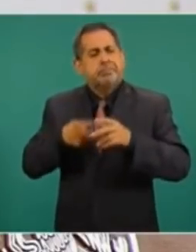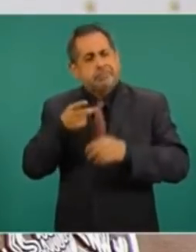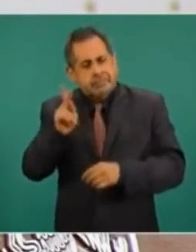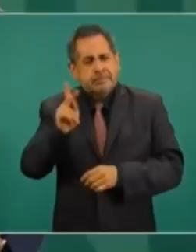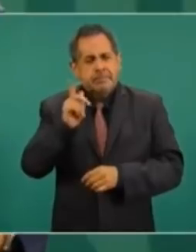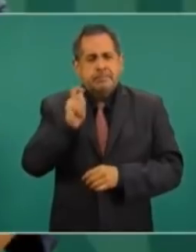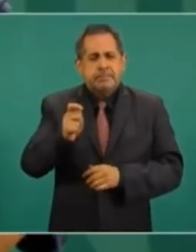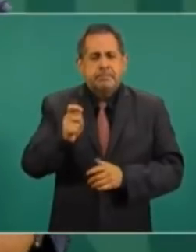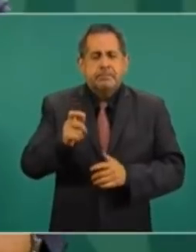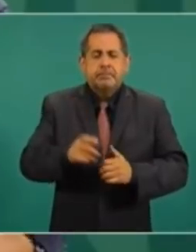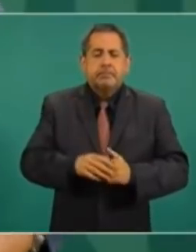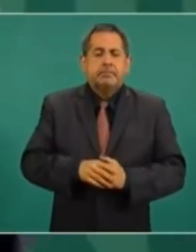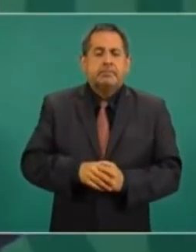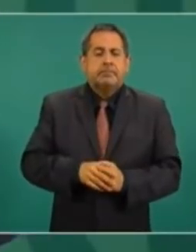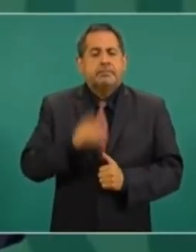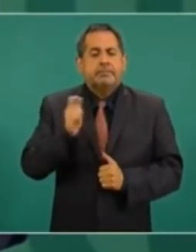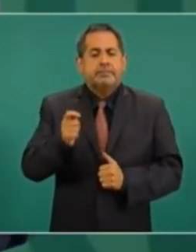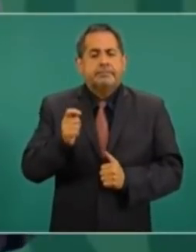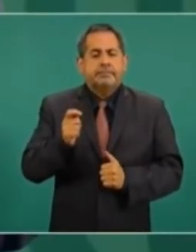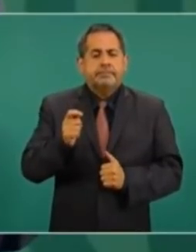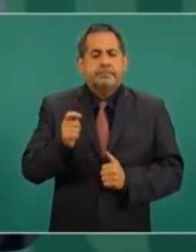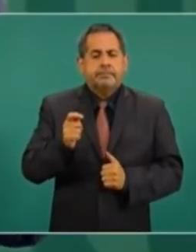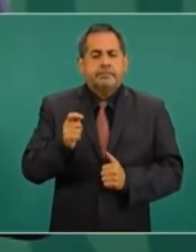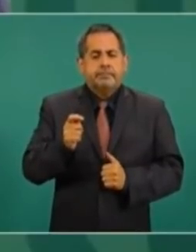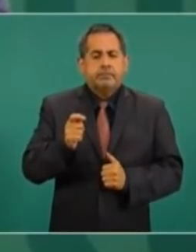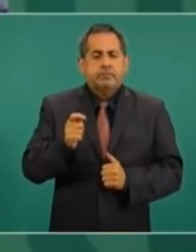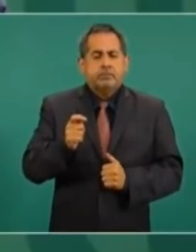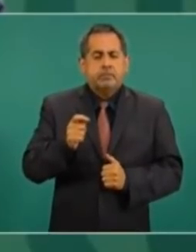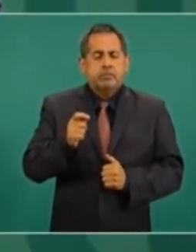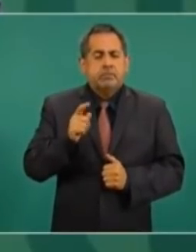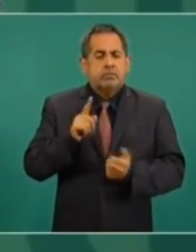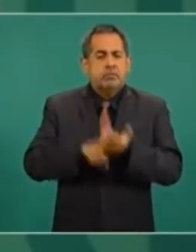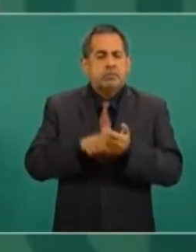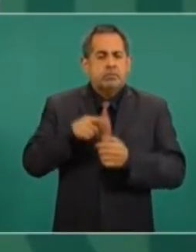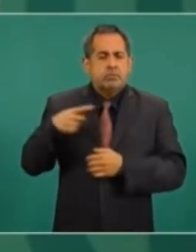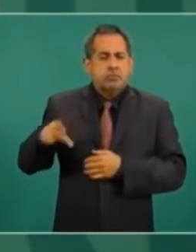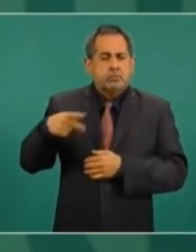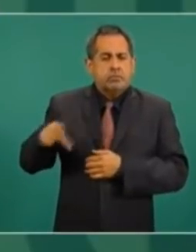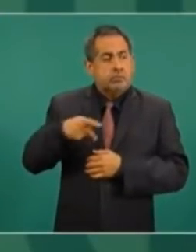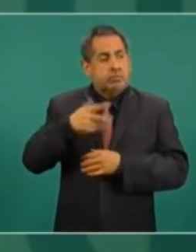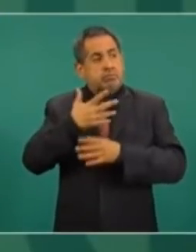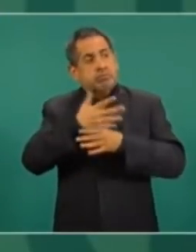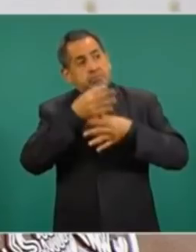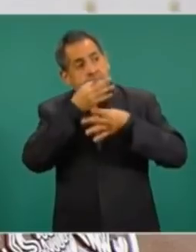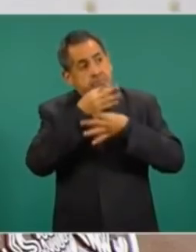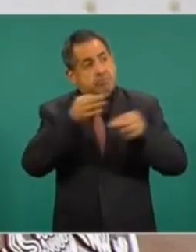depender mucho de su mensaje